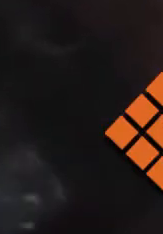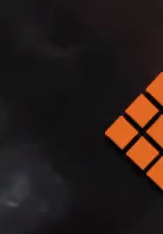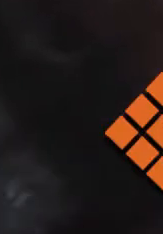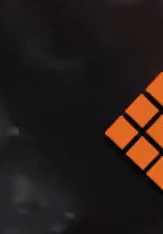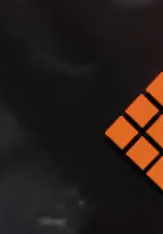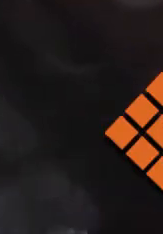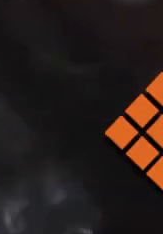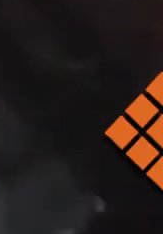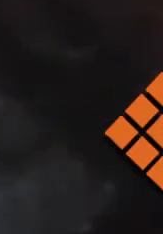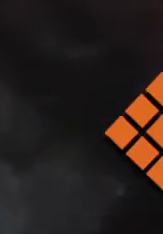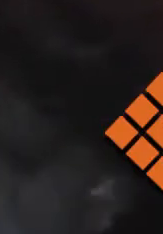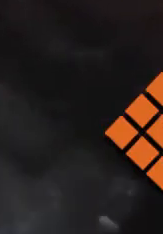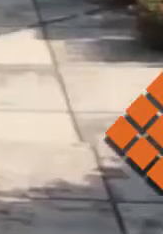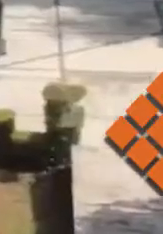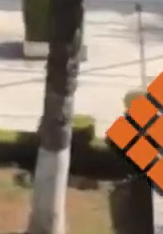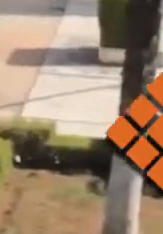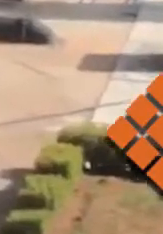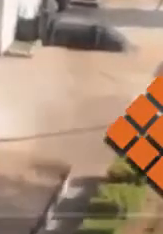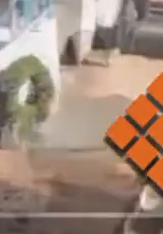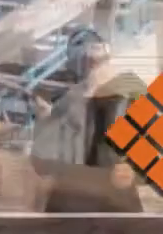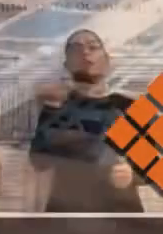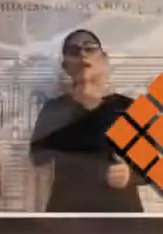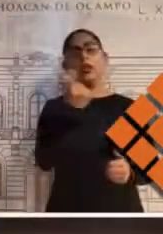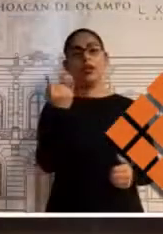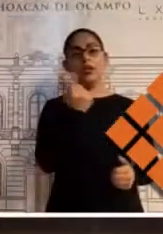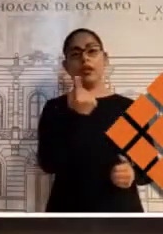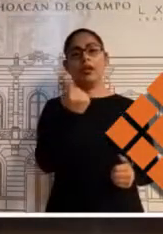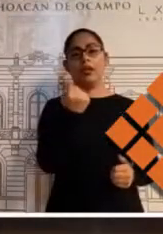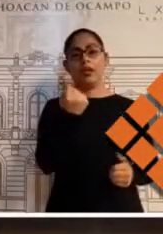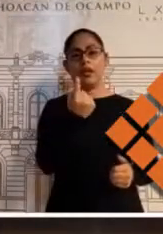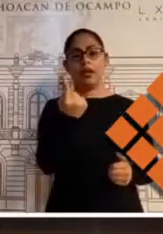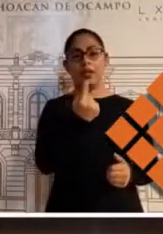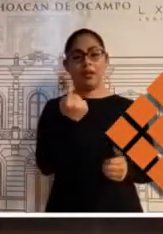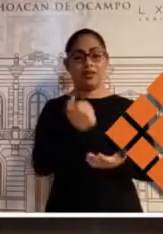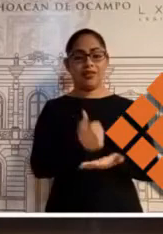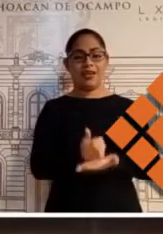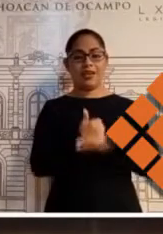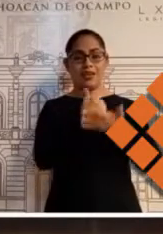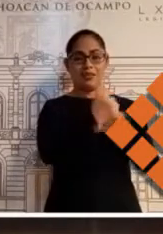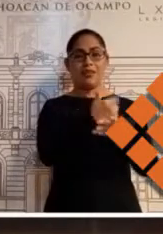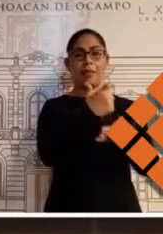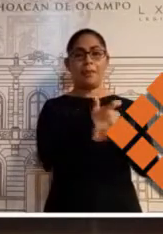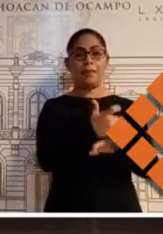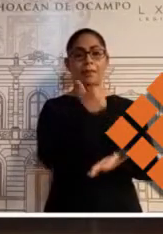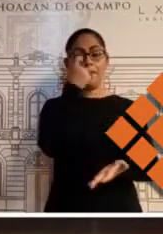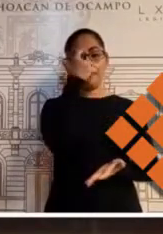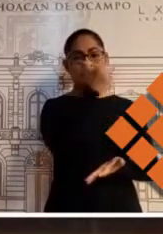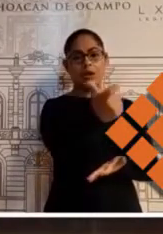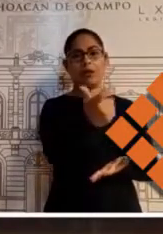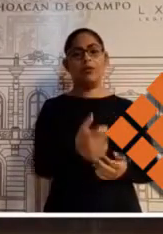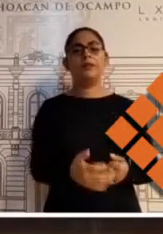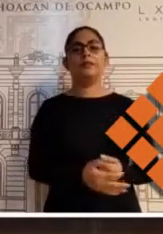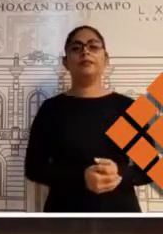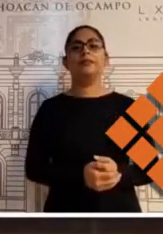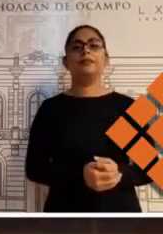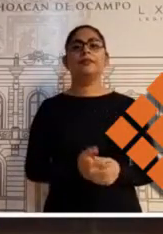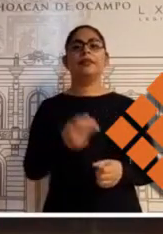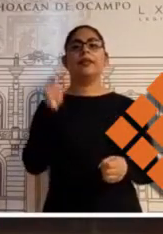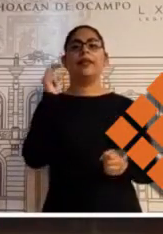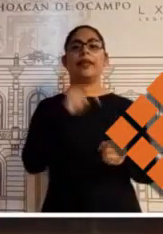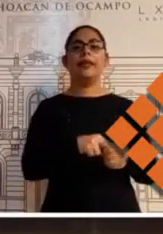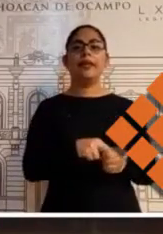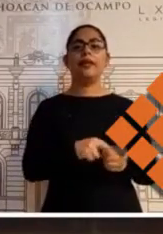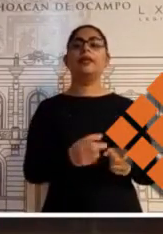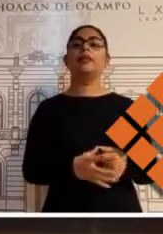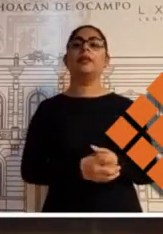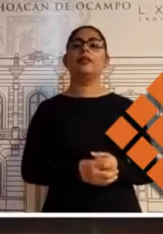es la propuesta que presentaron los diputados Alfredo Ramírez y Ernesto Núñez en el Pleno de la 74 Legislatura en la sesión de este viernes,